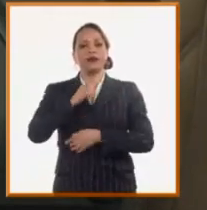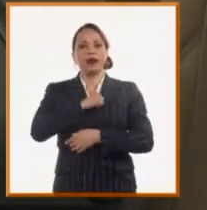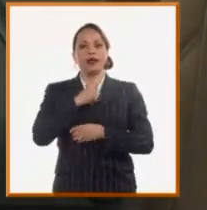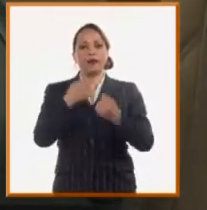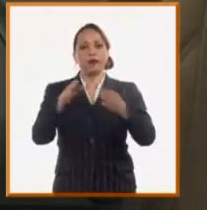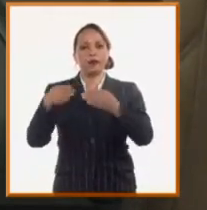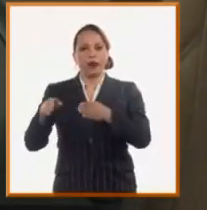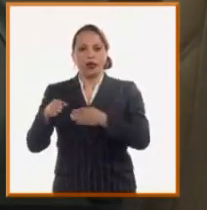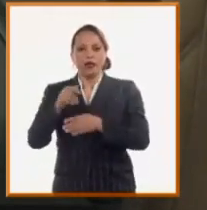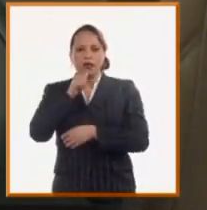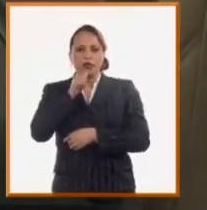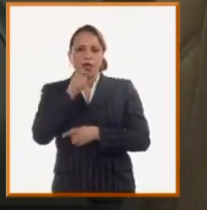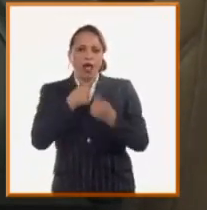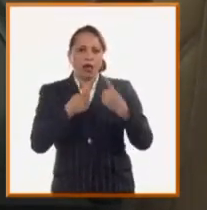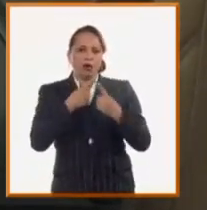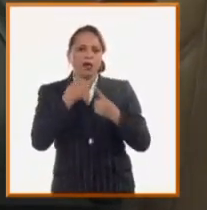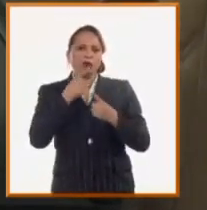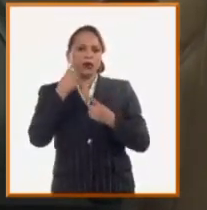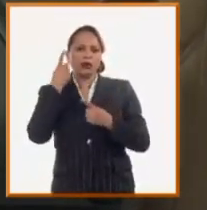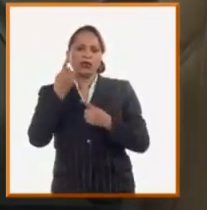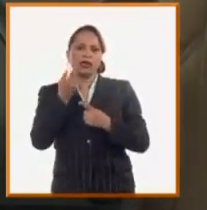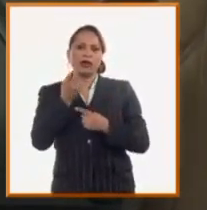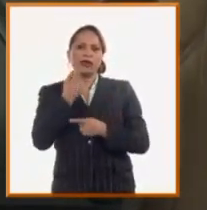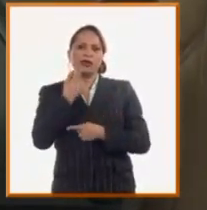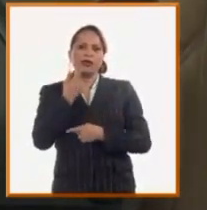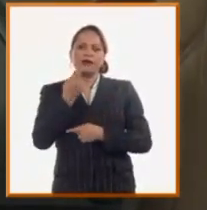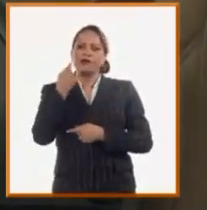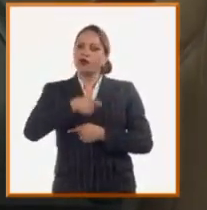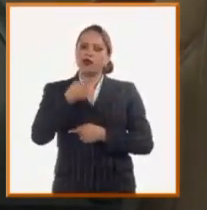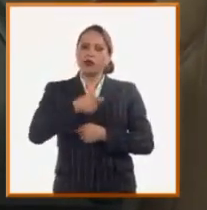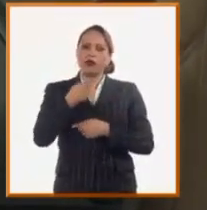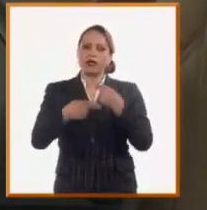gestión en el sector no estatal? ¿Alguien cree que eso no se debió hacer?